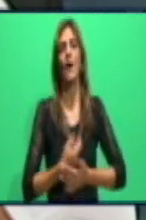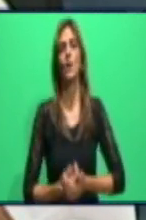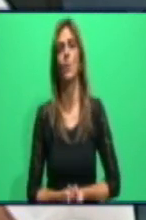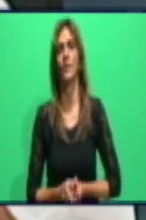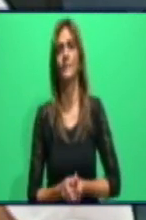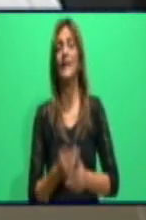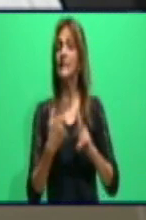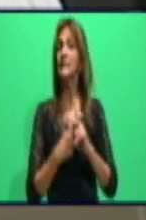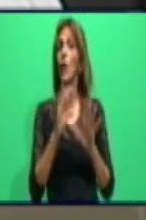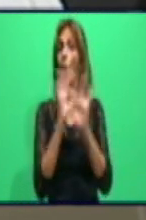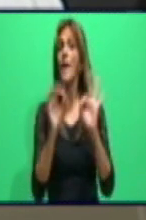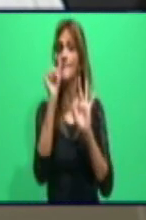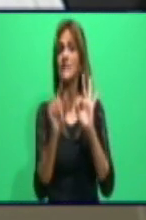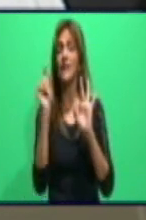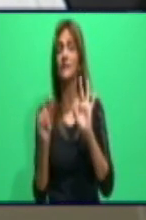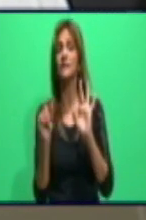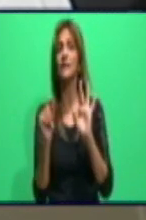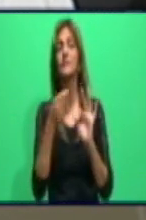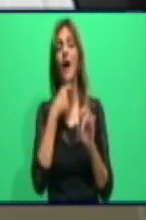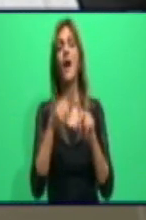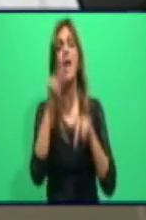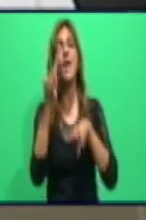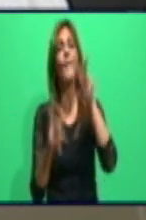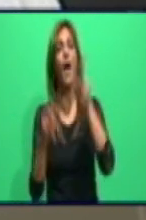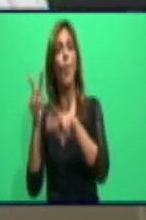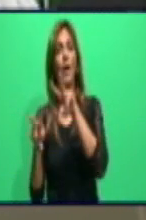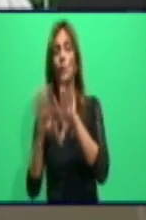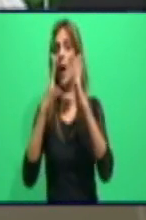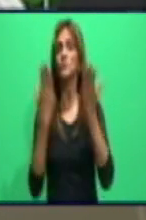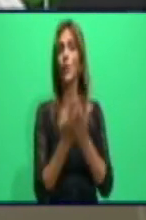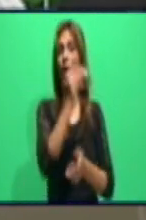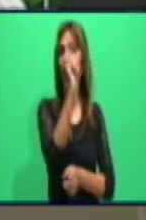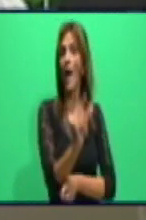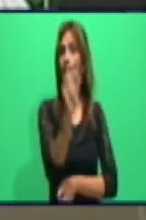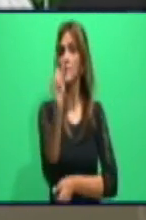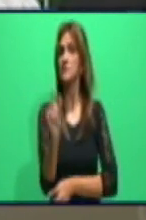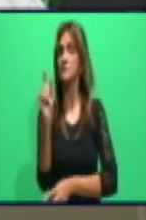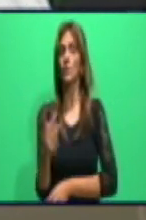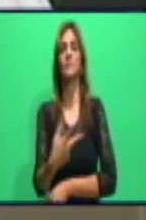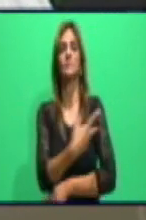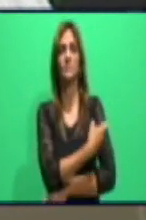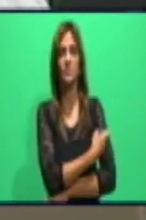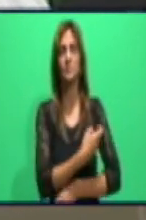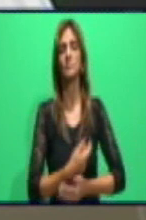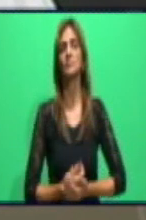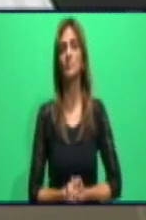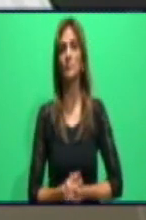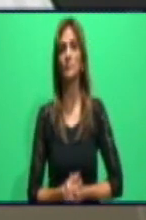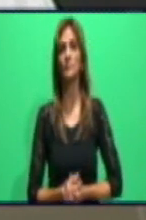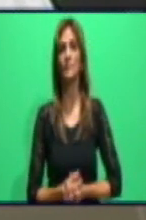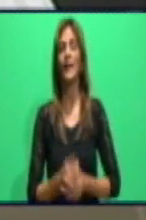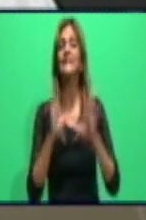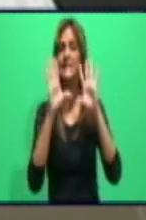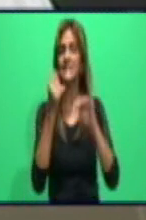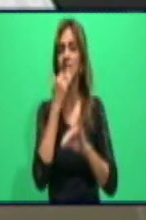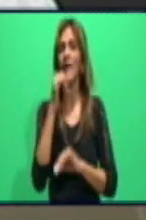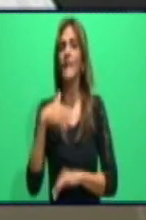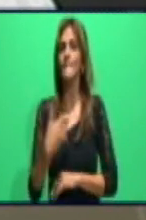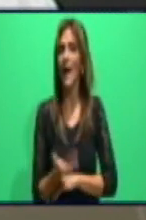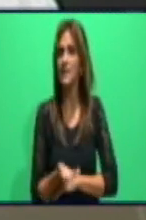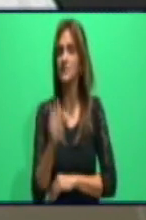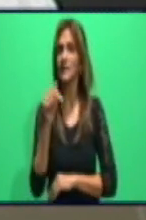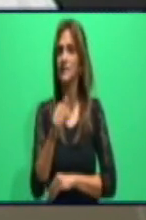vacunación están evaluando entonces aclarar también doctora que ustedes están siendo acompañados por expertos del centro de